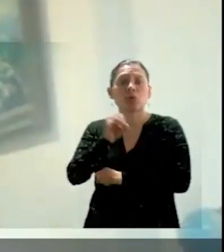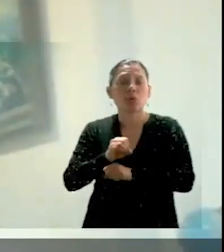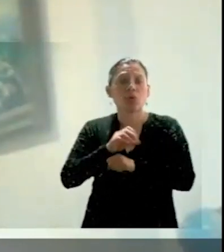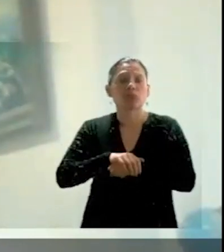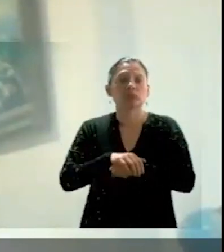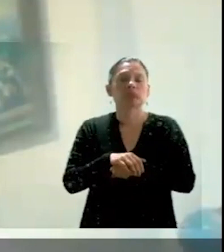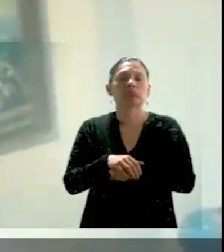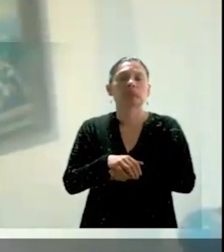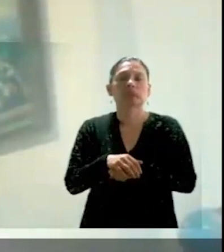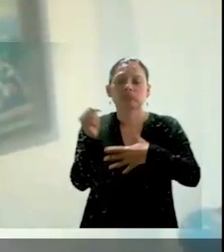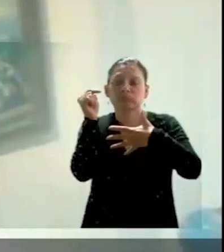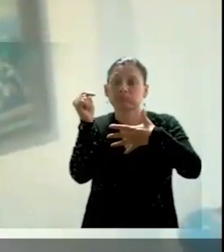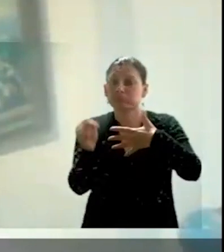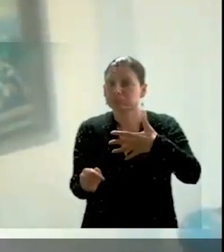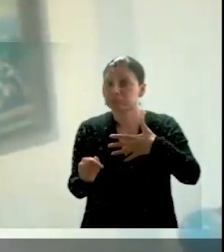medidas